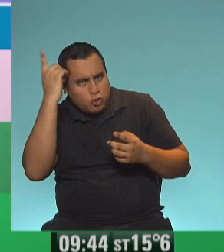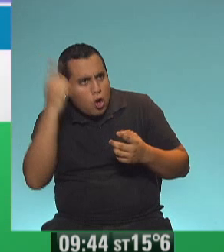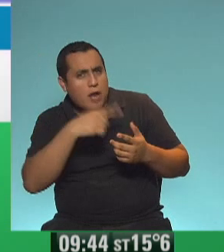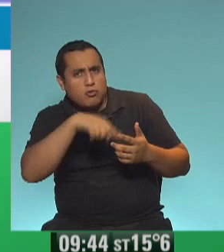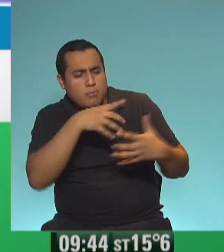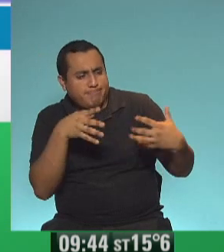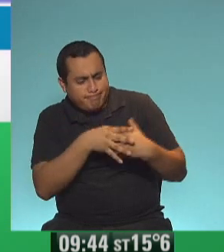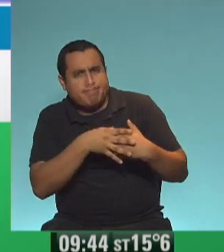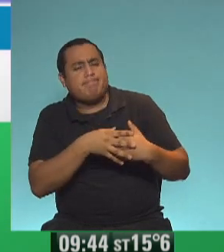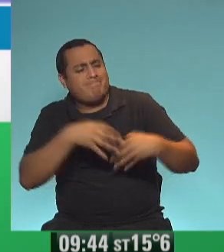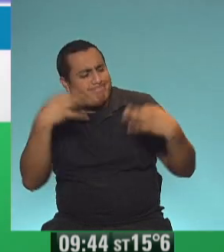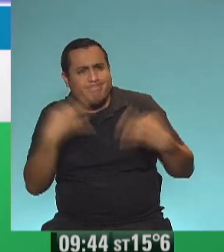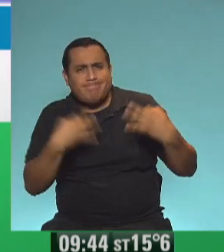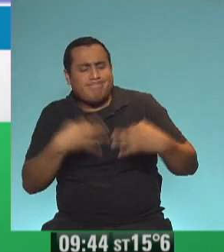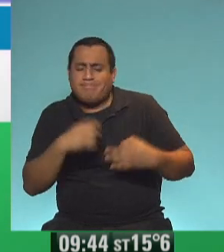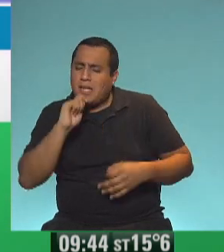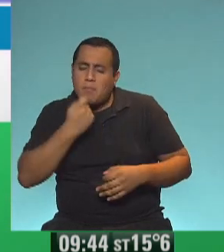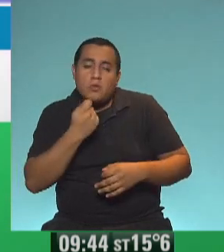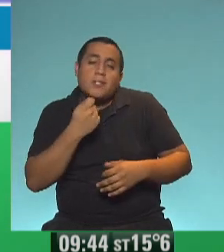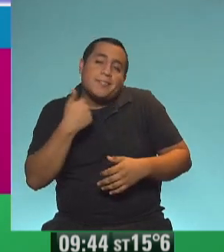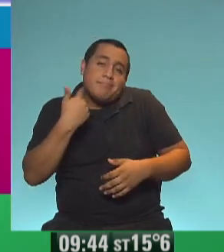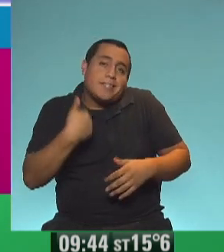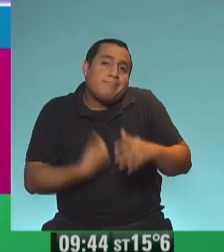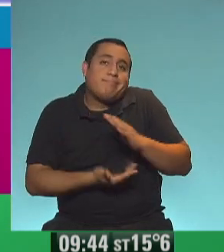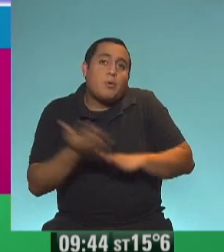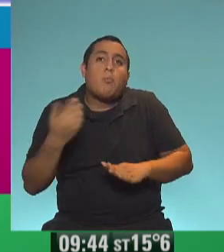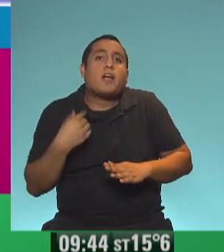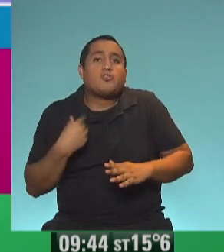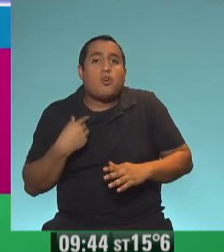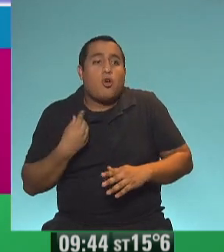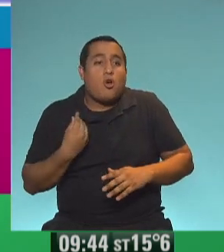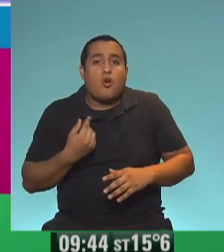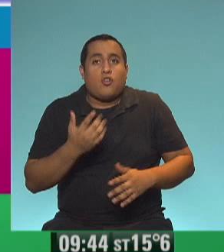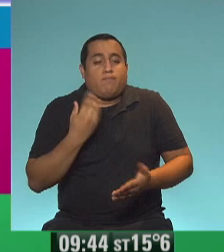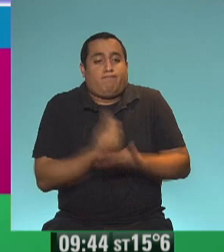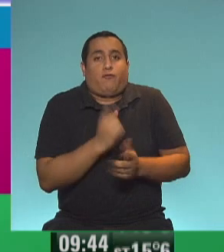Fue maravilloso y bueno, un día me tuve que ir porque era suplente. Ah,